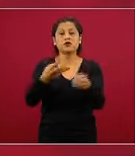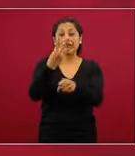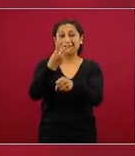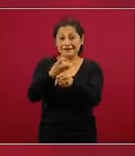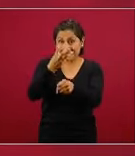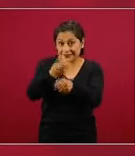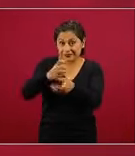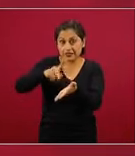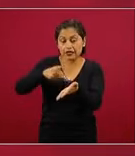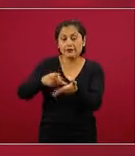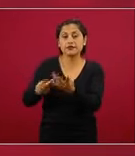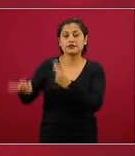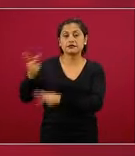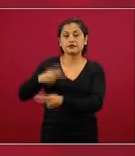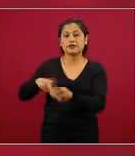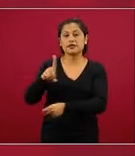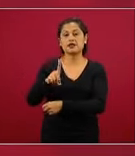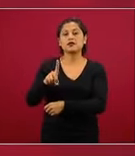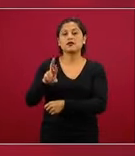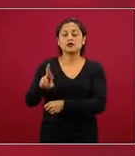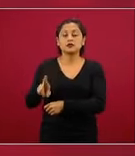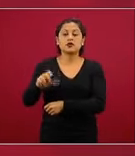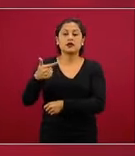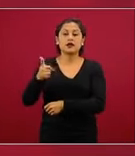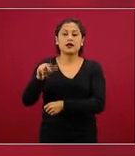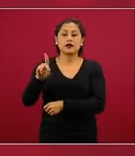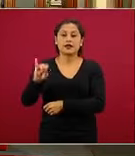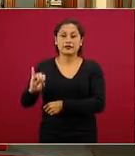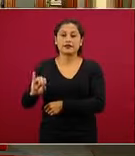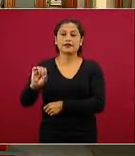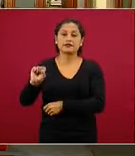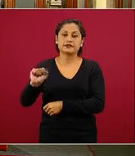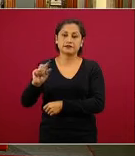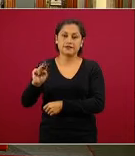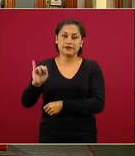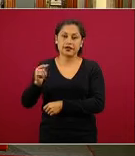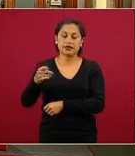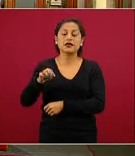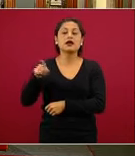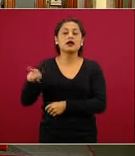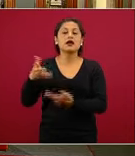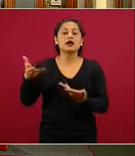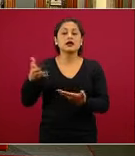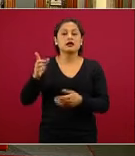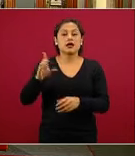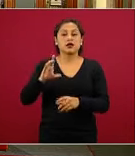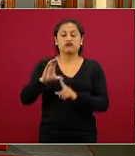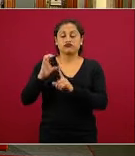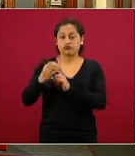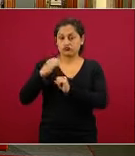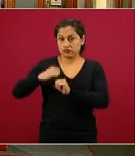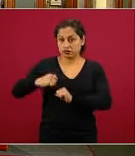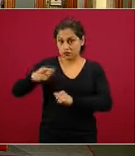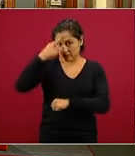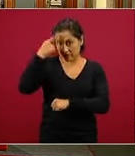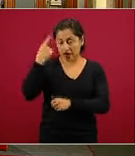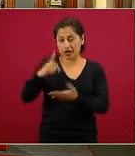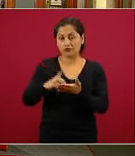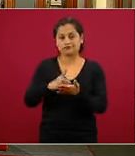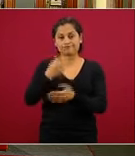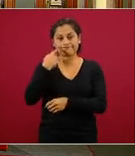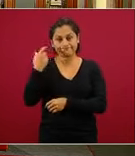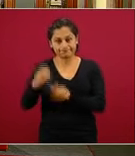que nos acompaña el doctor Gadi Savicki, quien es comisionado nacional contra las adicciones. Y viene también acompañado